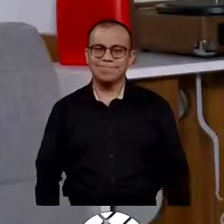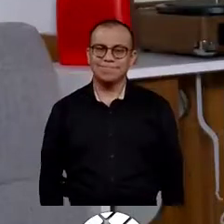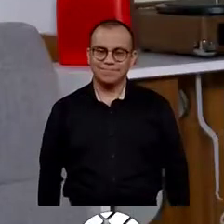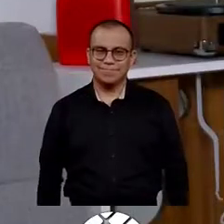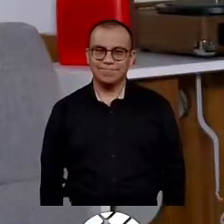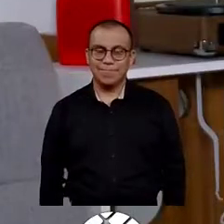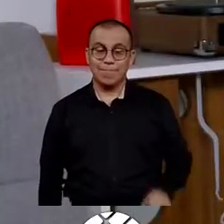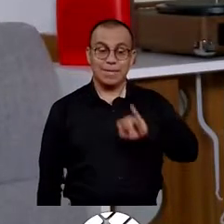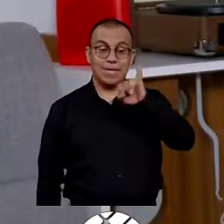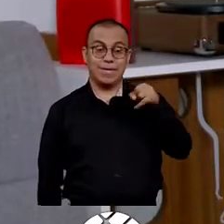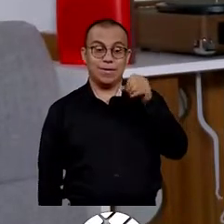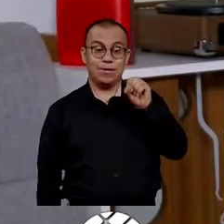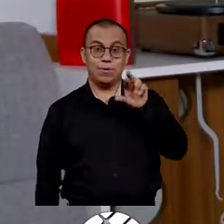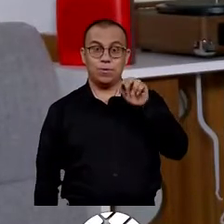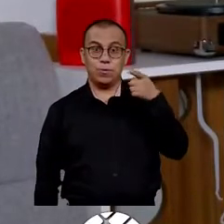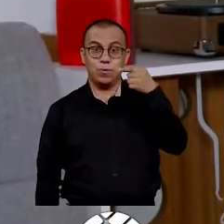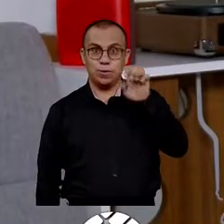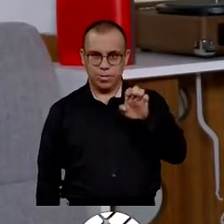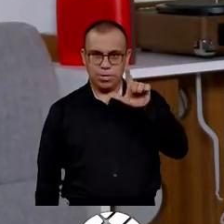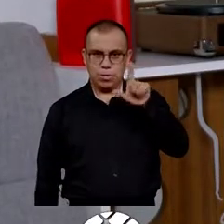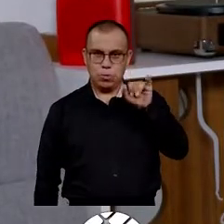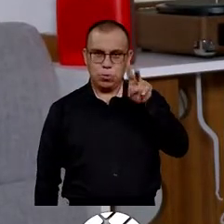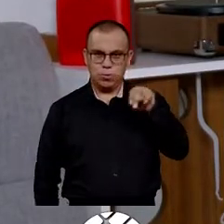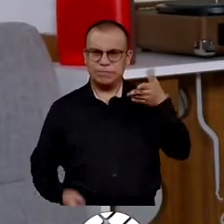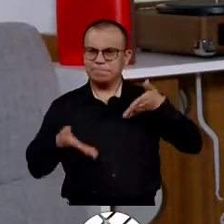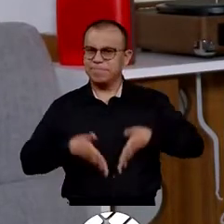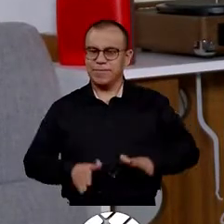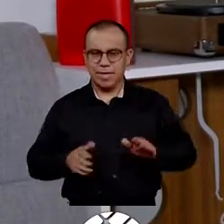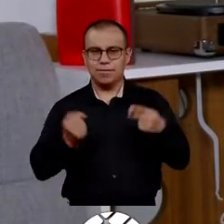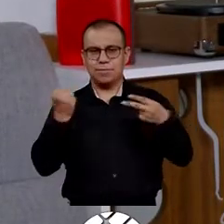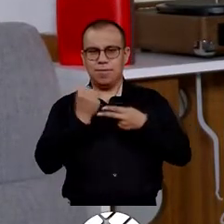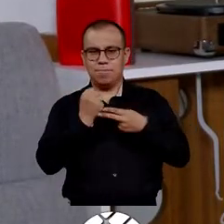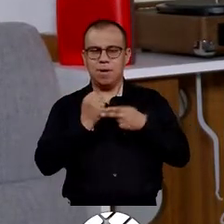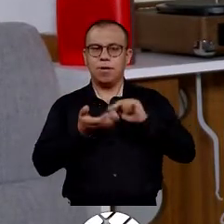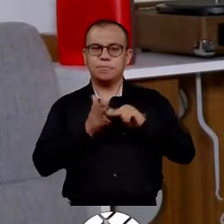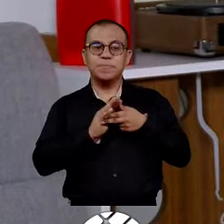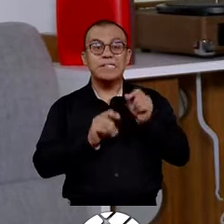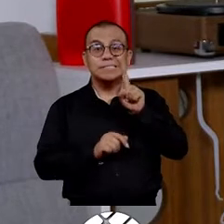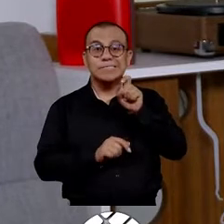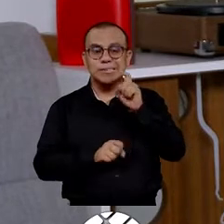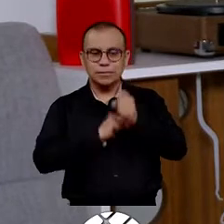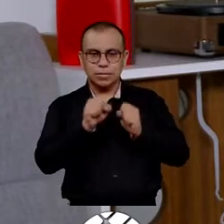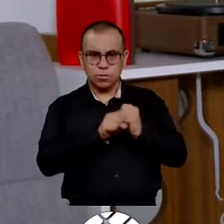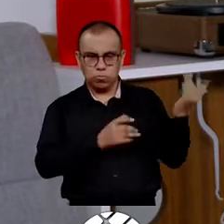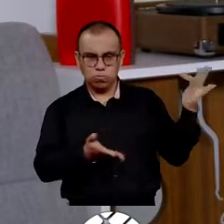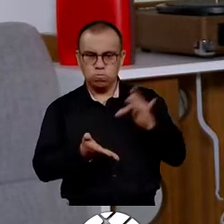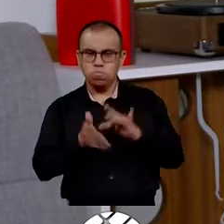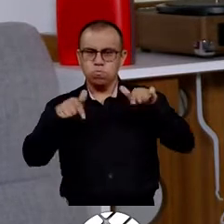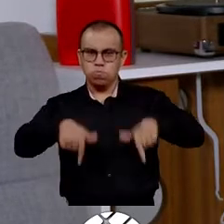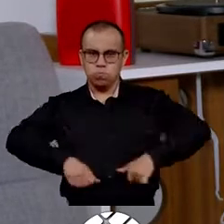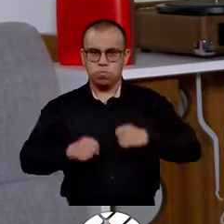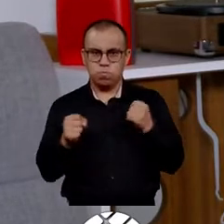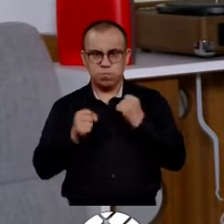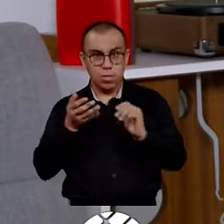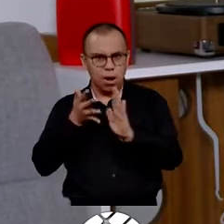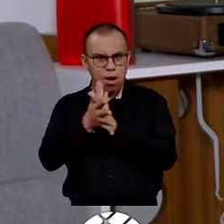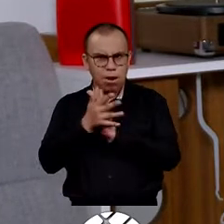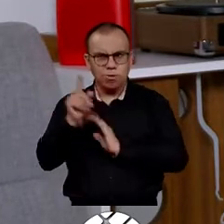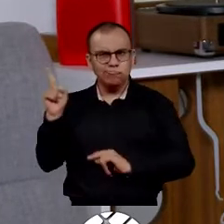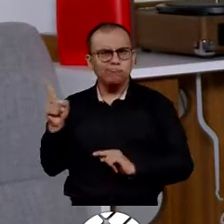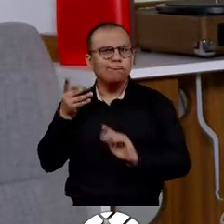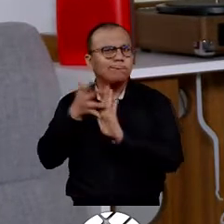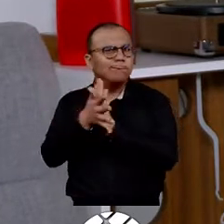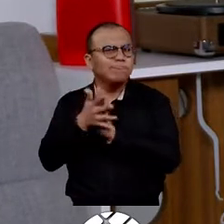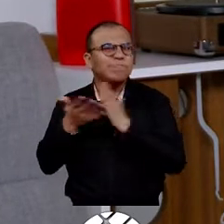Jorge Luis Castillo es un marchista nacido en Neiva y que llegó a Bogotá hace 6 años. En Noticias Capital nos cuenta cómo ha sido todo